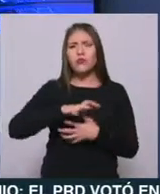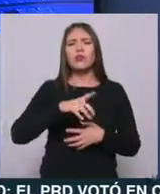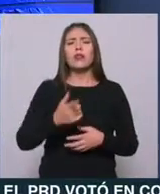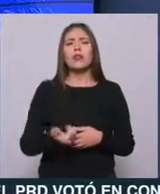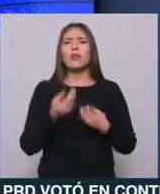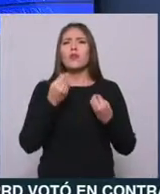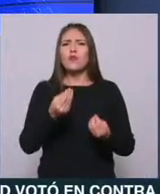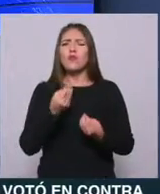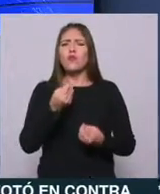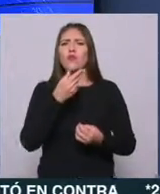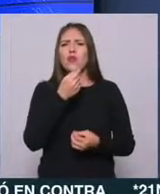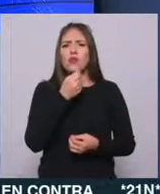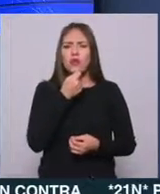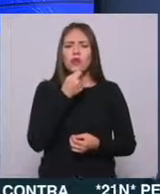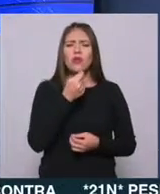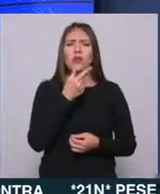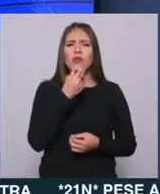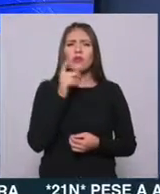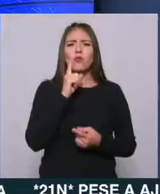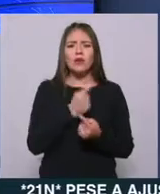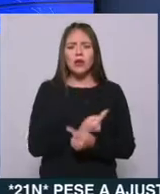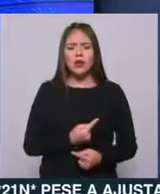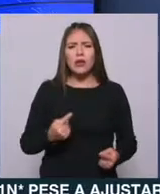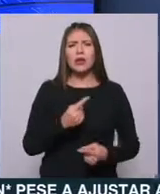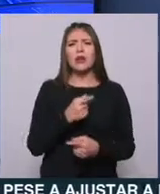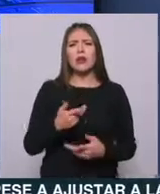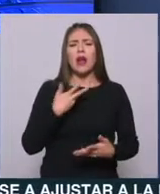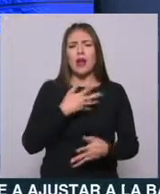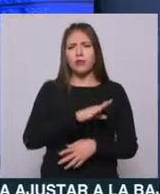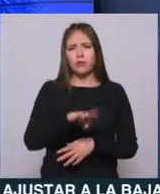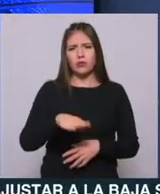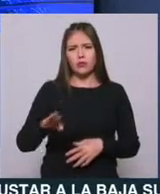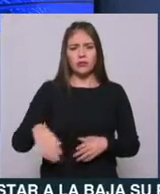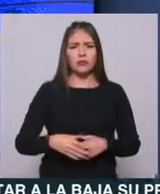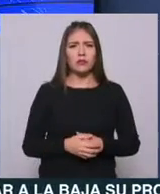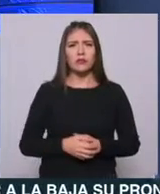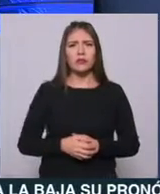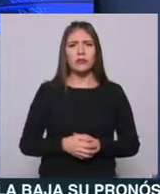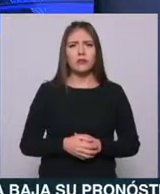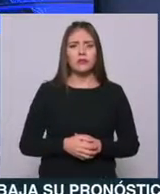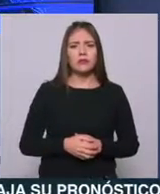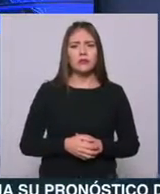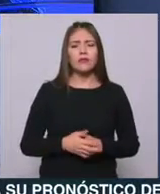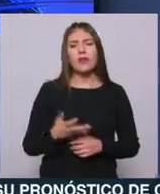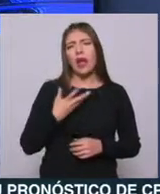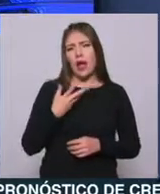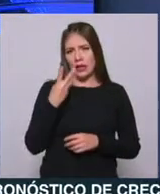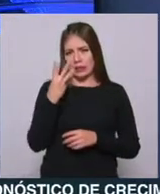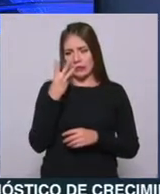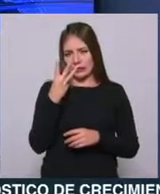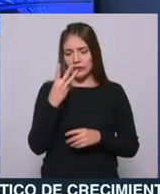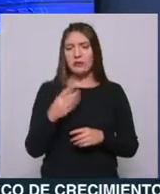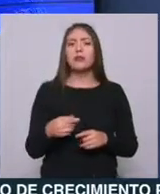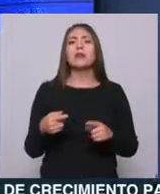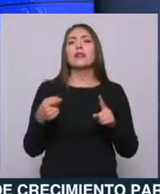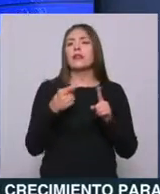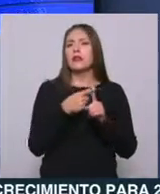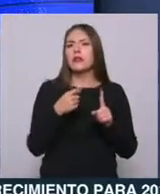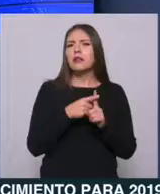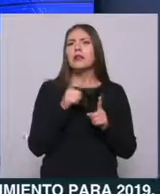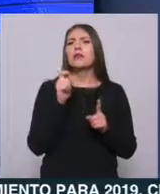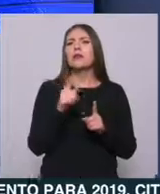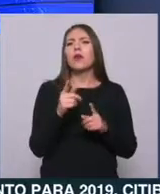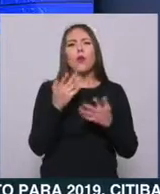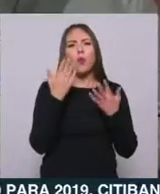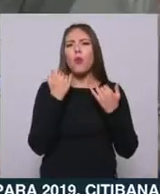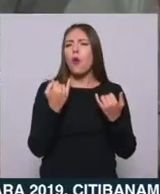muchísimos niños son víctimas? Pues hay tres factores muy evidentes, digamos. Uno de ellos tiene que ver con la